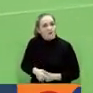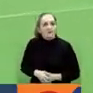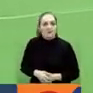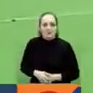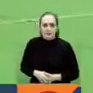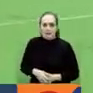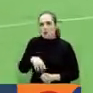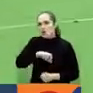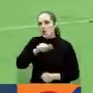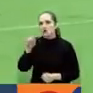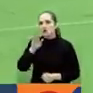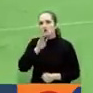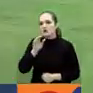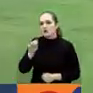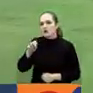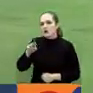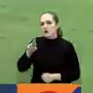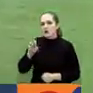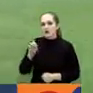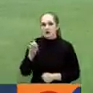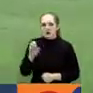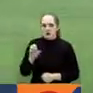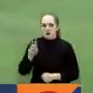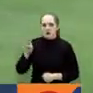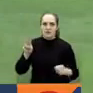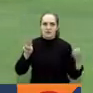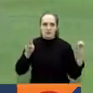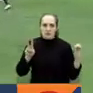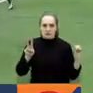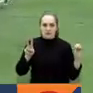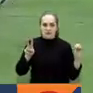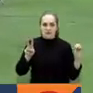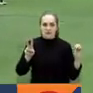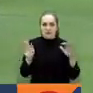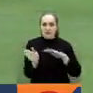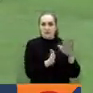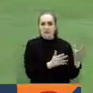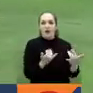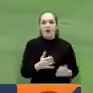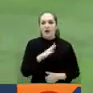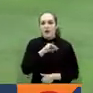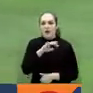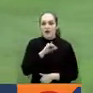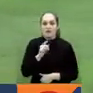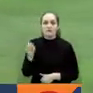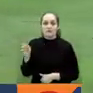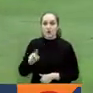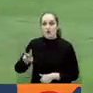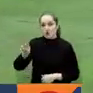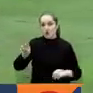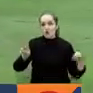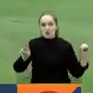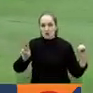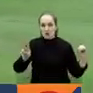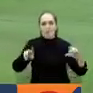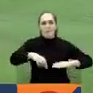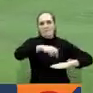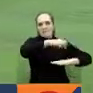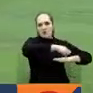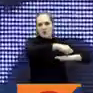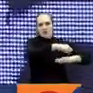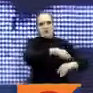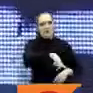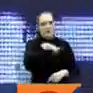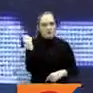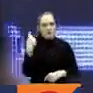quien sentencia ese 2-0 del partido. Nos vamos ahora con el Deportivo Cali que venció 2-0 a Patriotas. Kevin